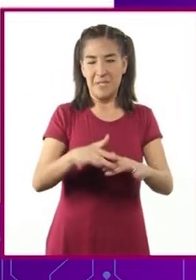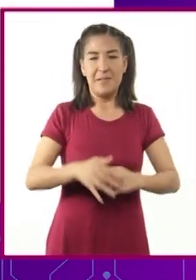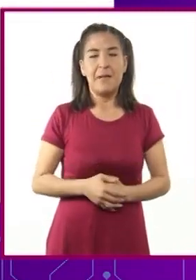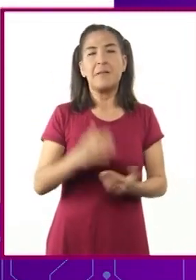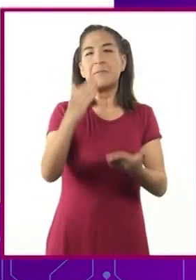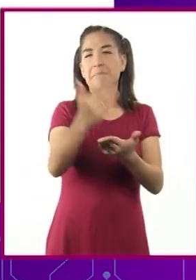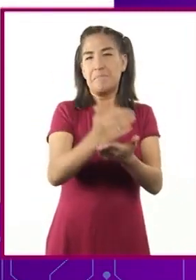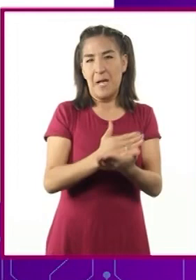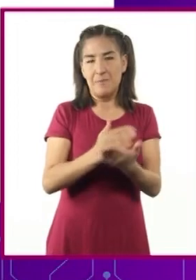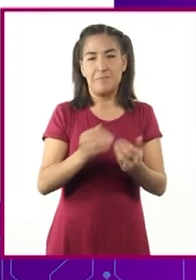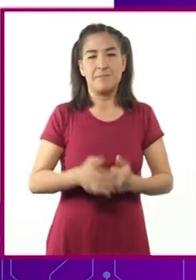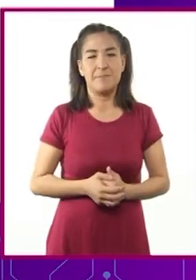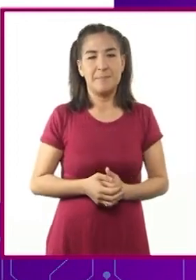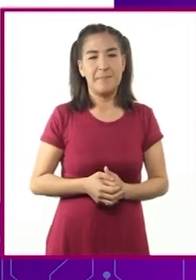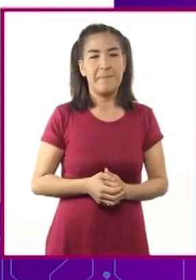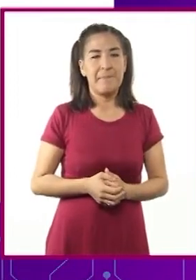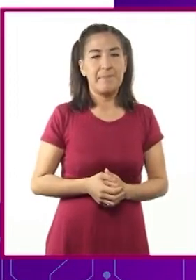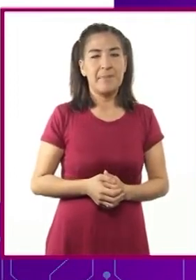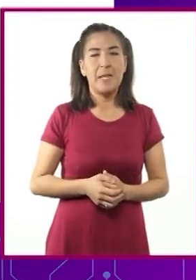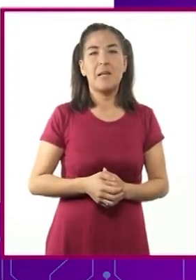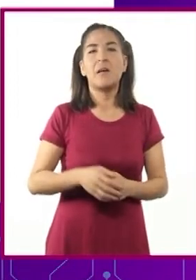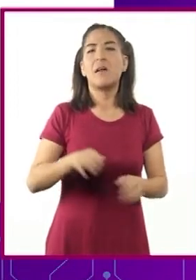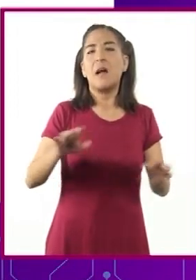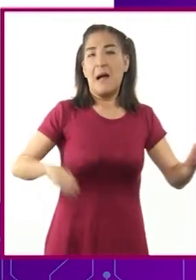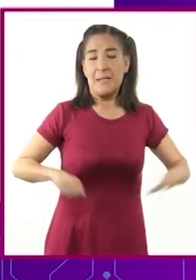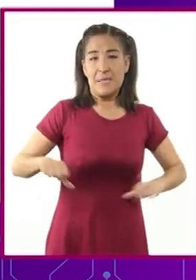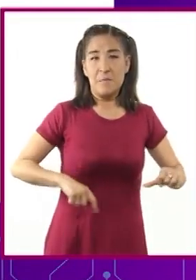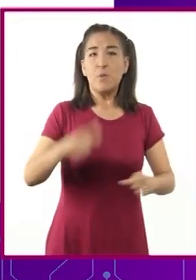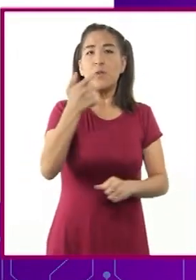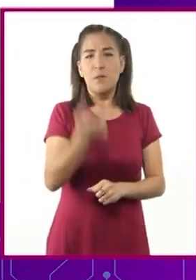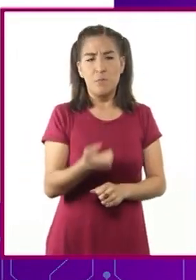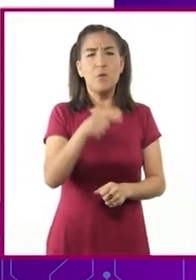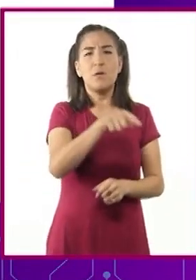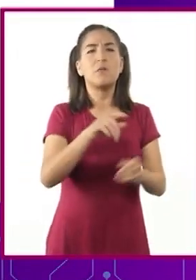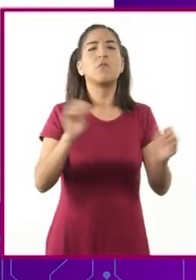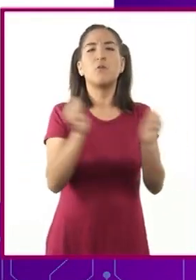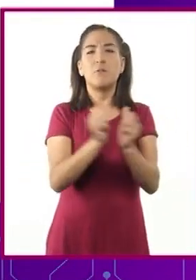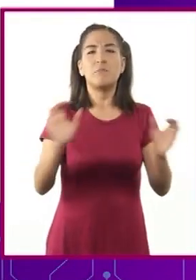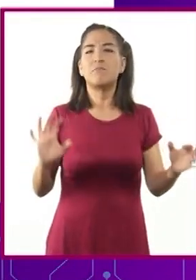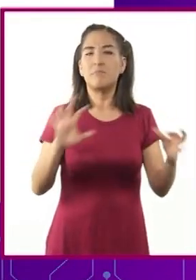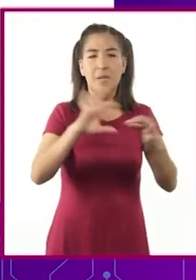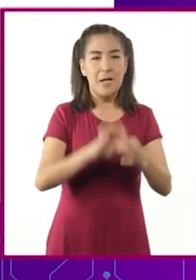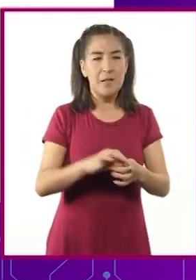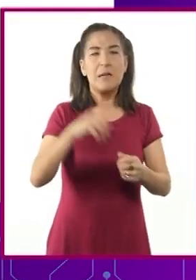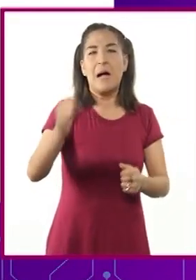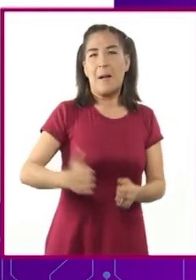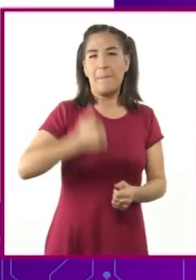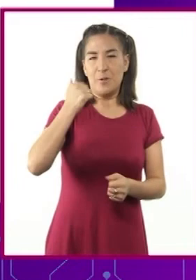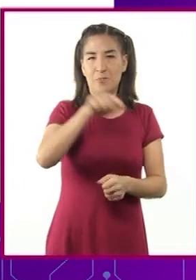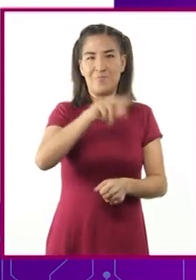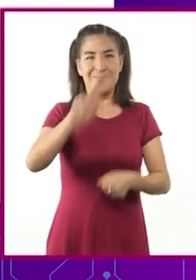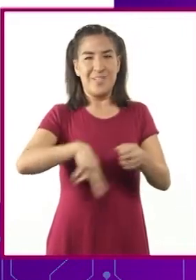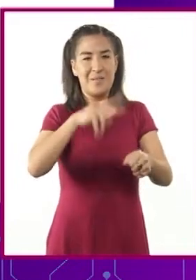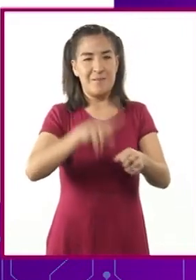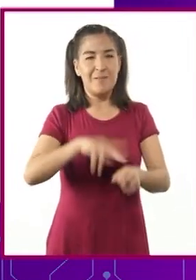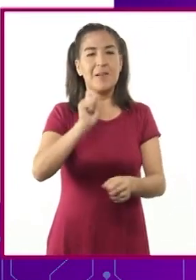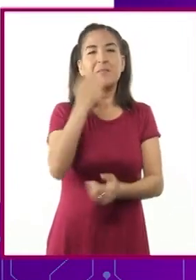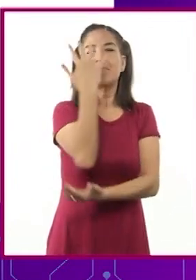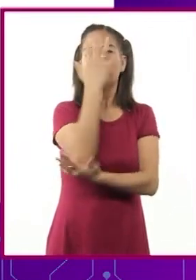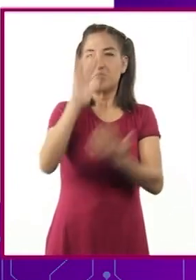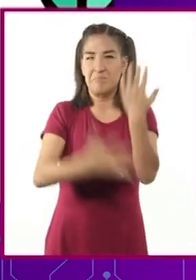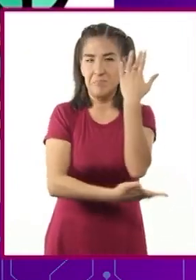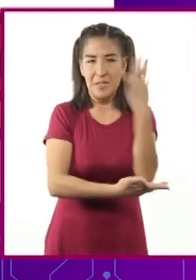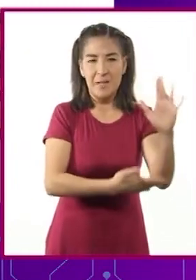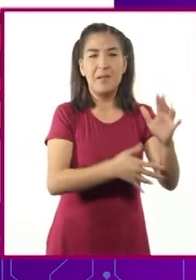población baja. Las actividades económicas se relacionan con el aprovechamiento de los recursos naturales, como